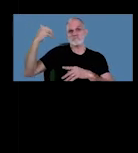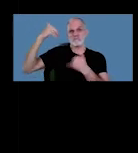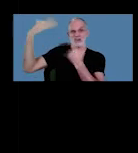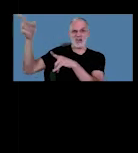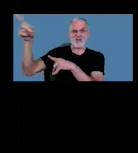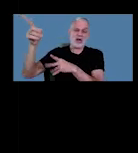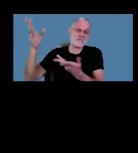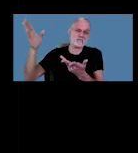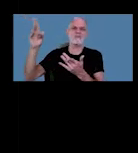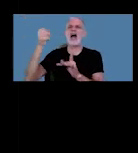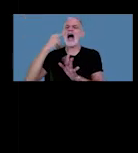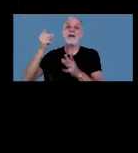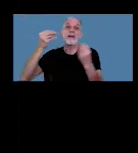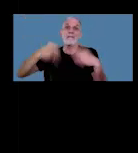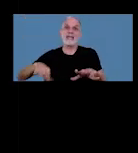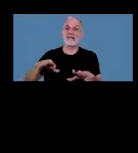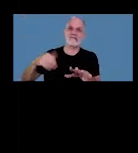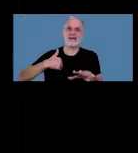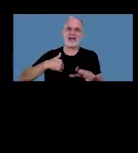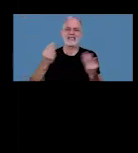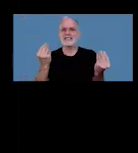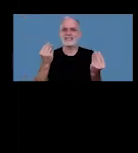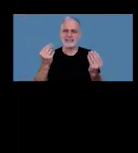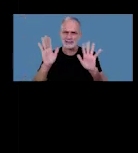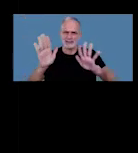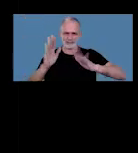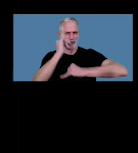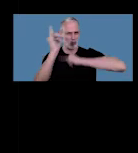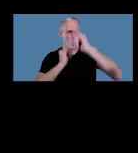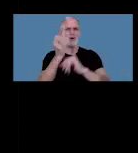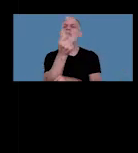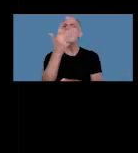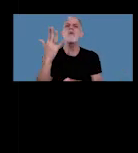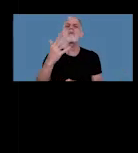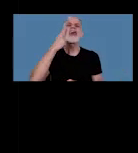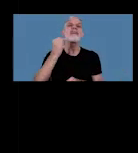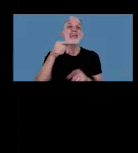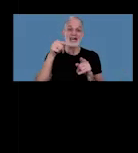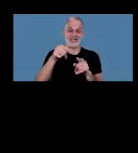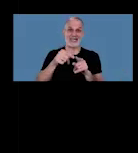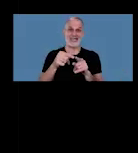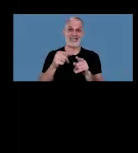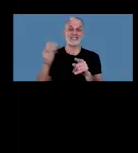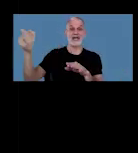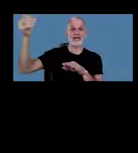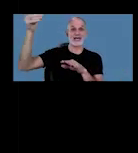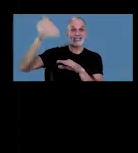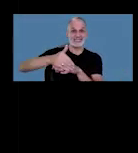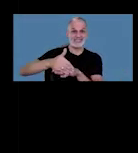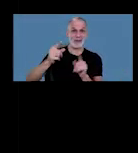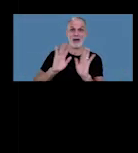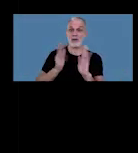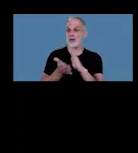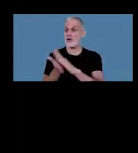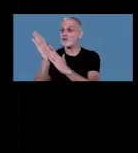va a ver si pierde residencia argentina, los voy a contar a partir del día que ingresa al país y voy a dejar de contar